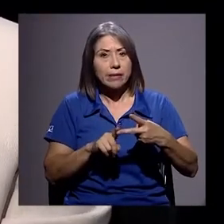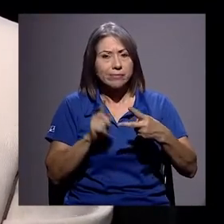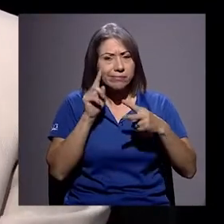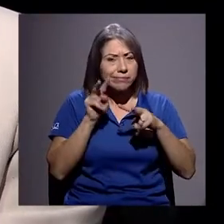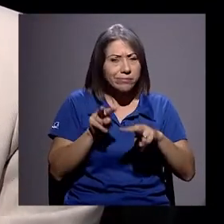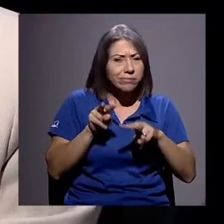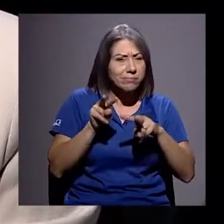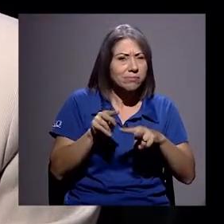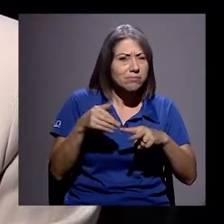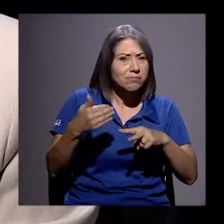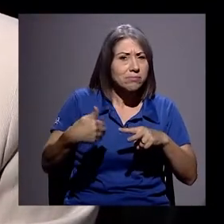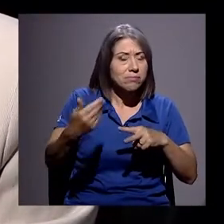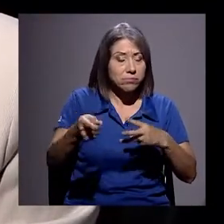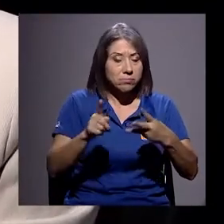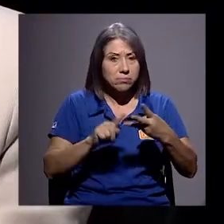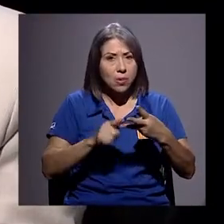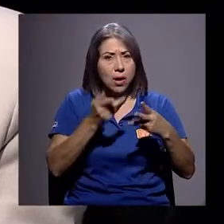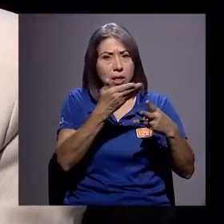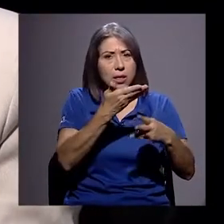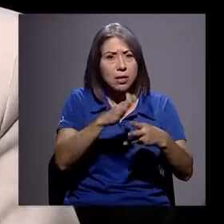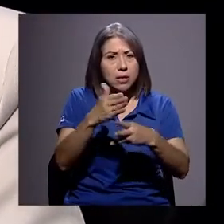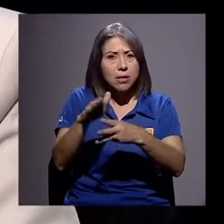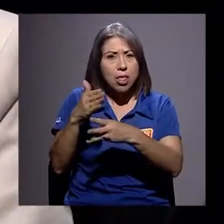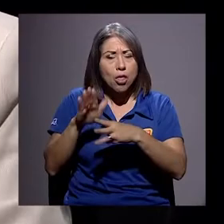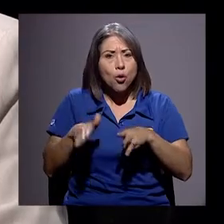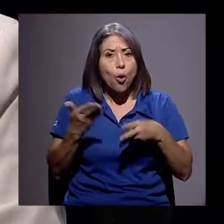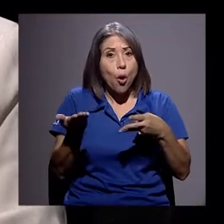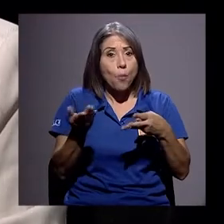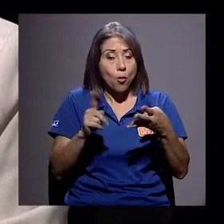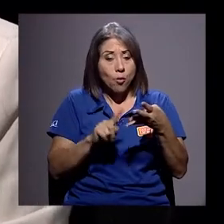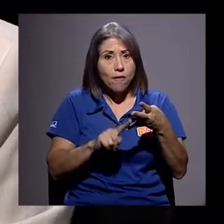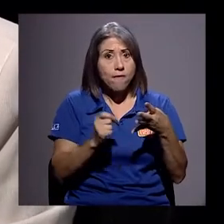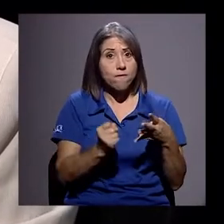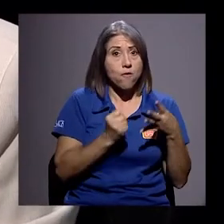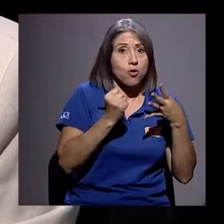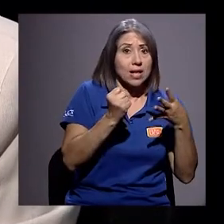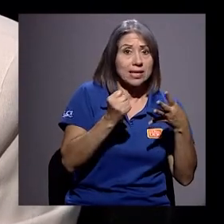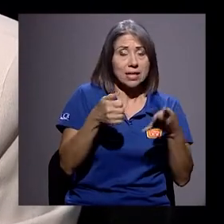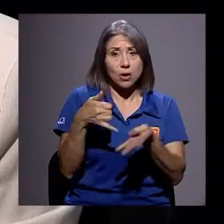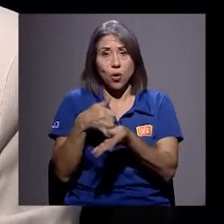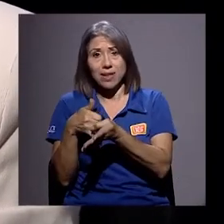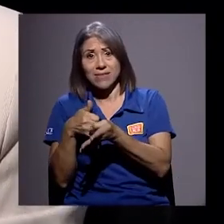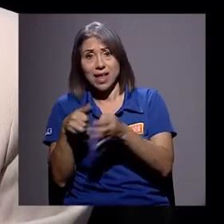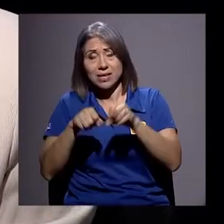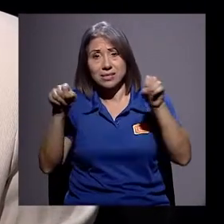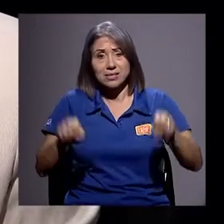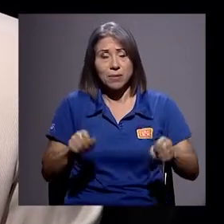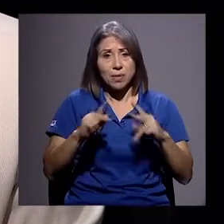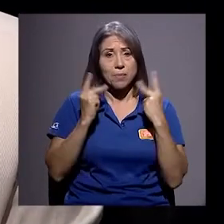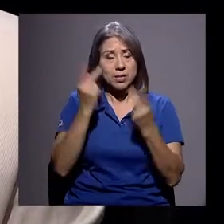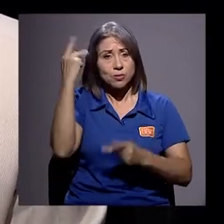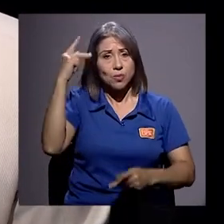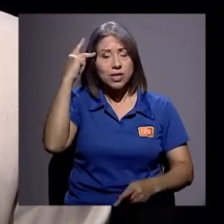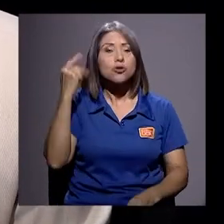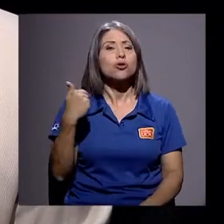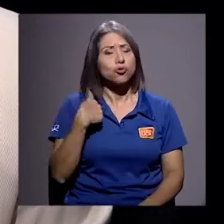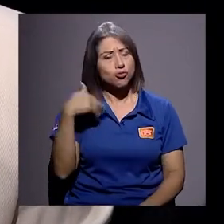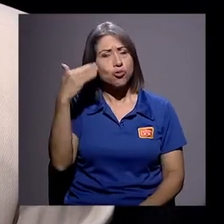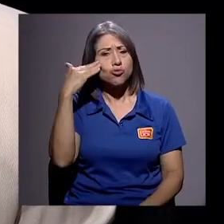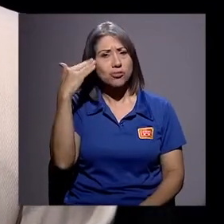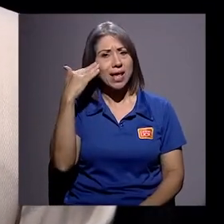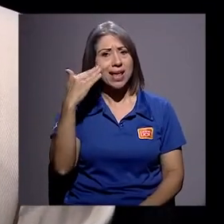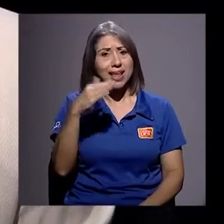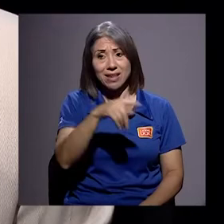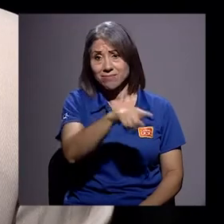el cómo se distribuye si va a fortalecer o a debilitar el sistema de partidos políticos y yo sé que la gente